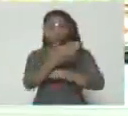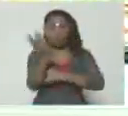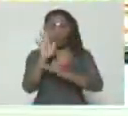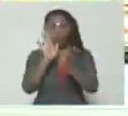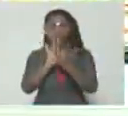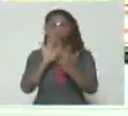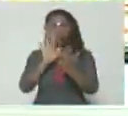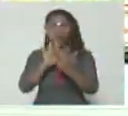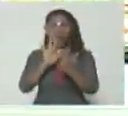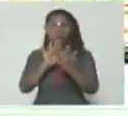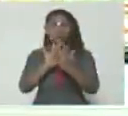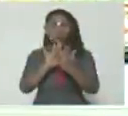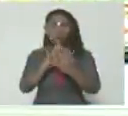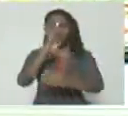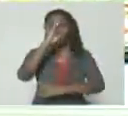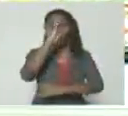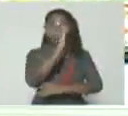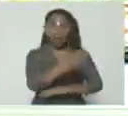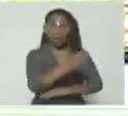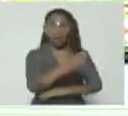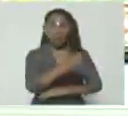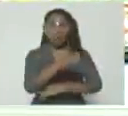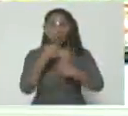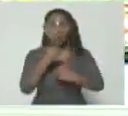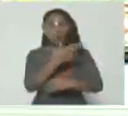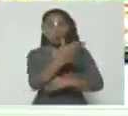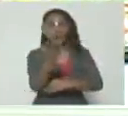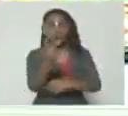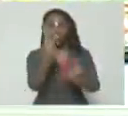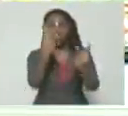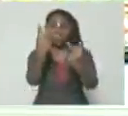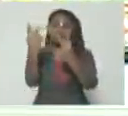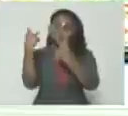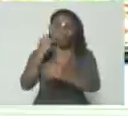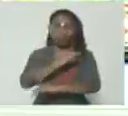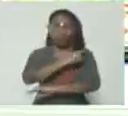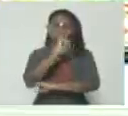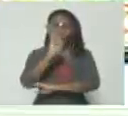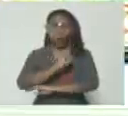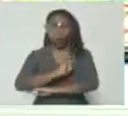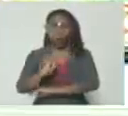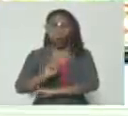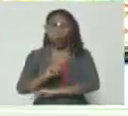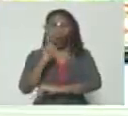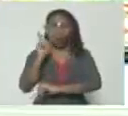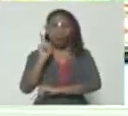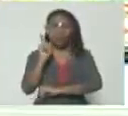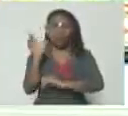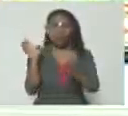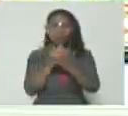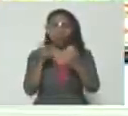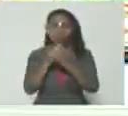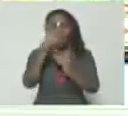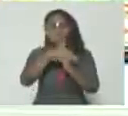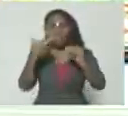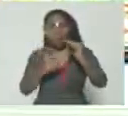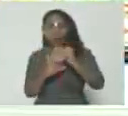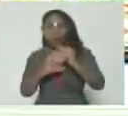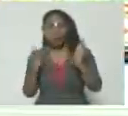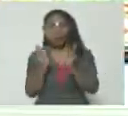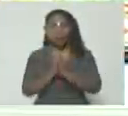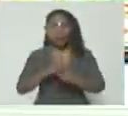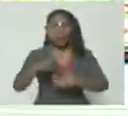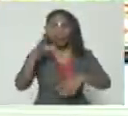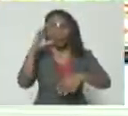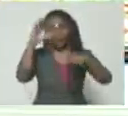pase directo para que ustedes vean desde el Zulia, allá en el sector Bajo San Francisco,